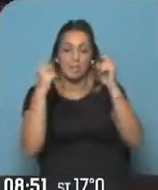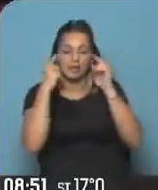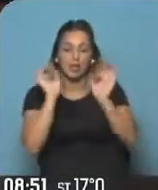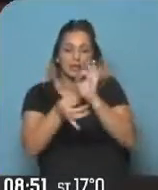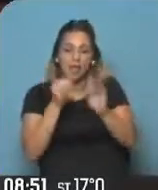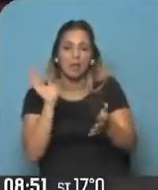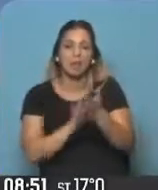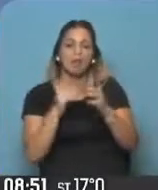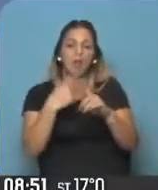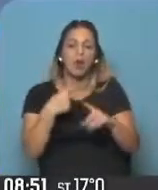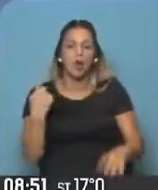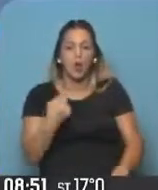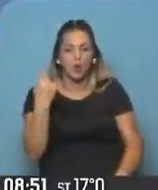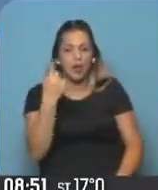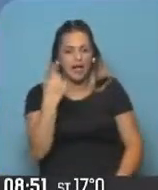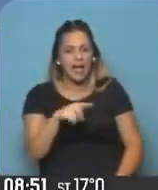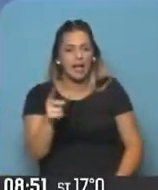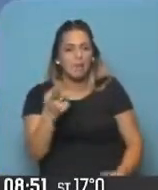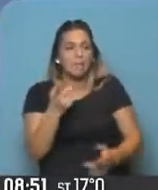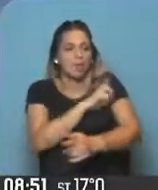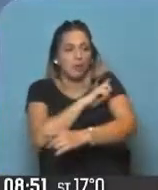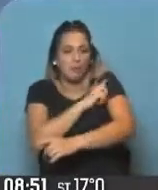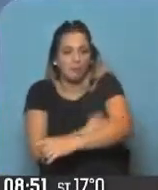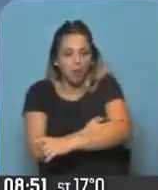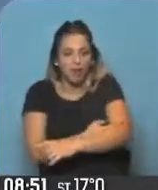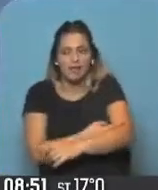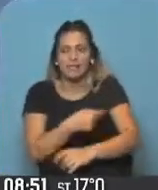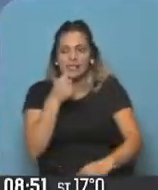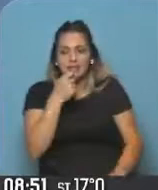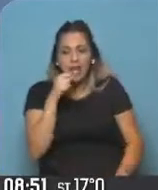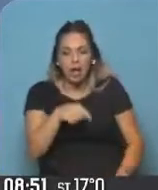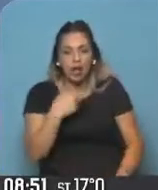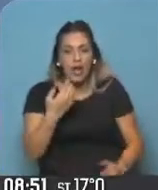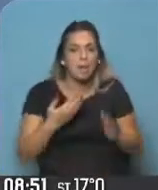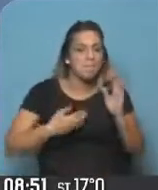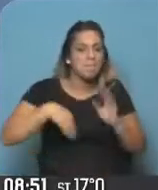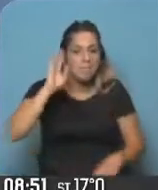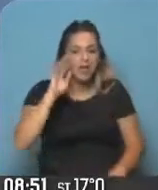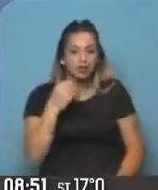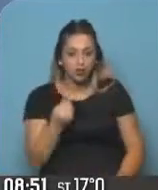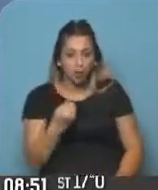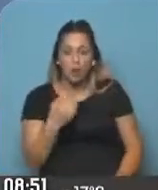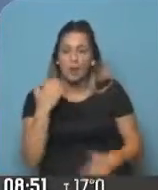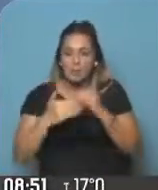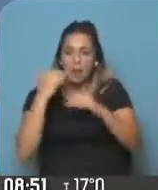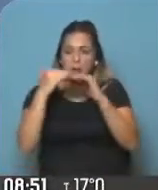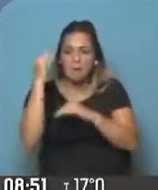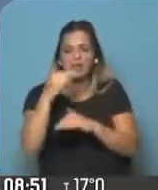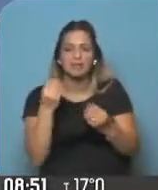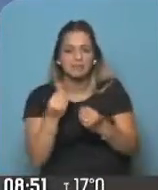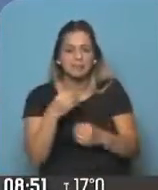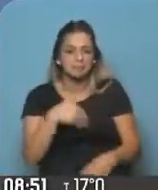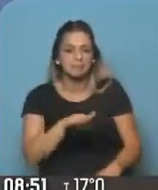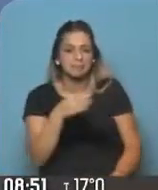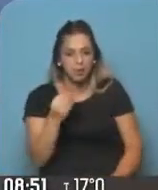pero con una intensidad y esta intensidad aún es mayor y lamentablemente cada vez hacer mayor que va a suceder